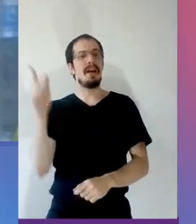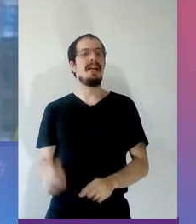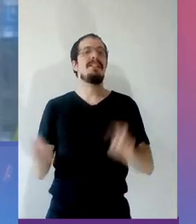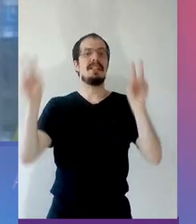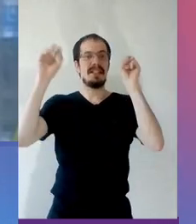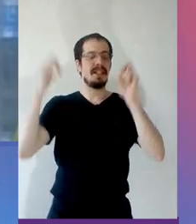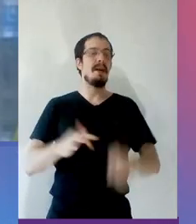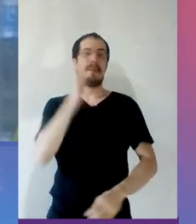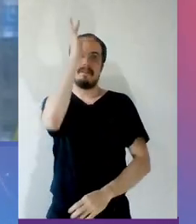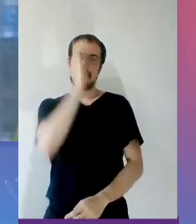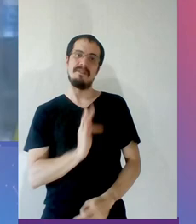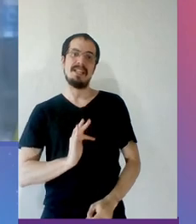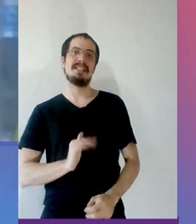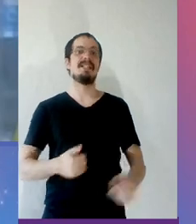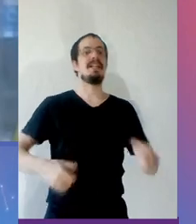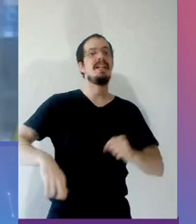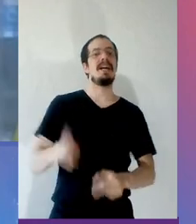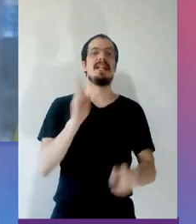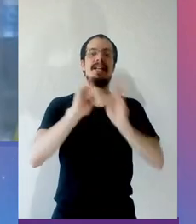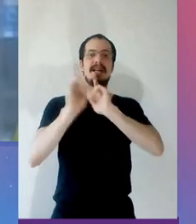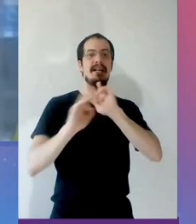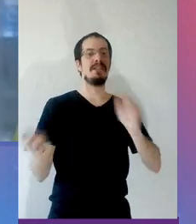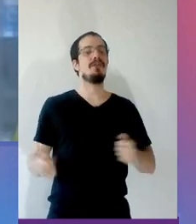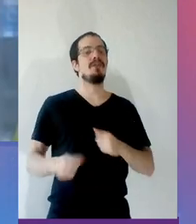y de relaciones interpersonales.